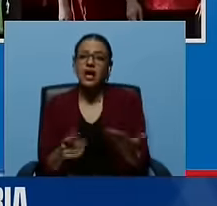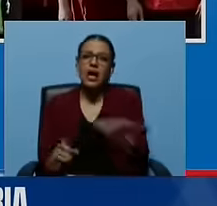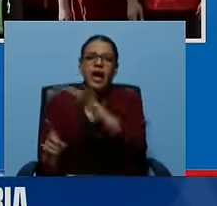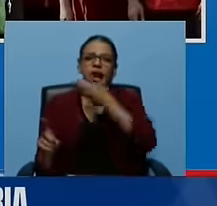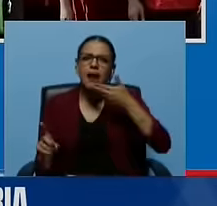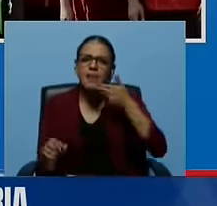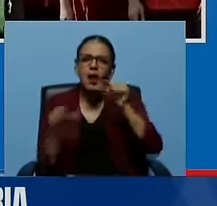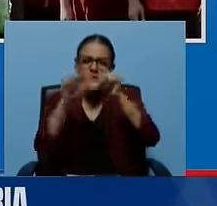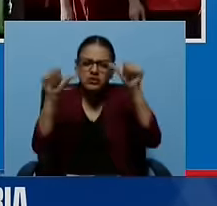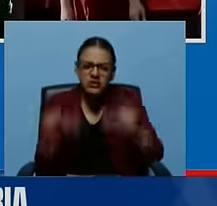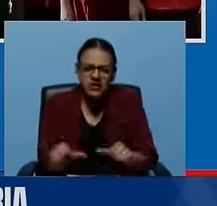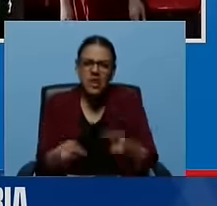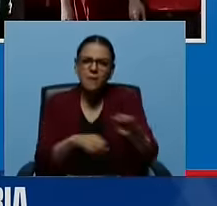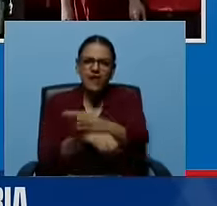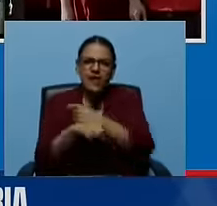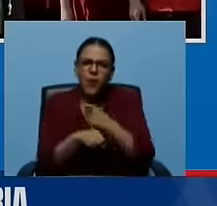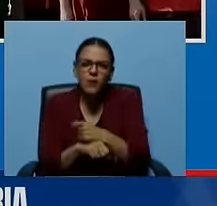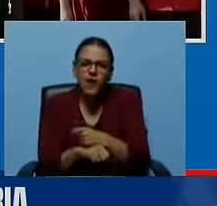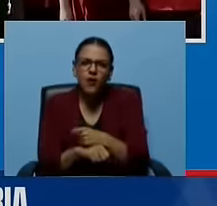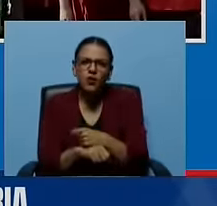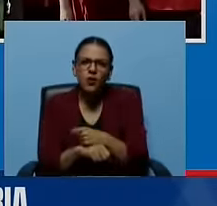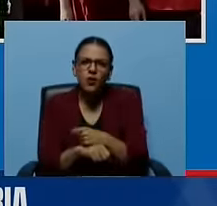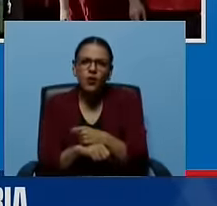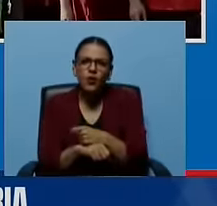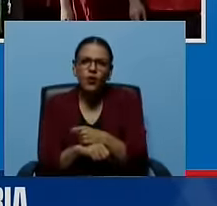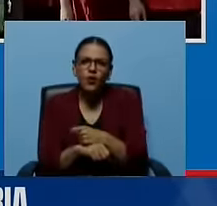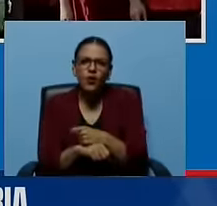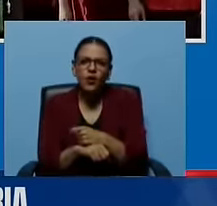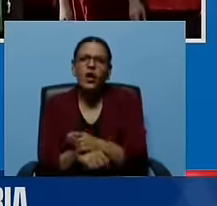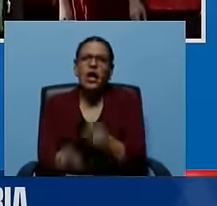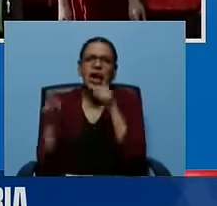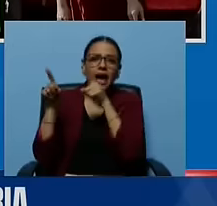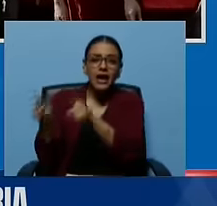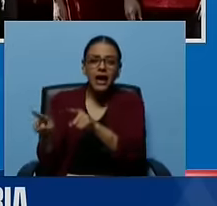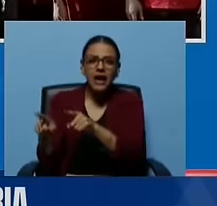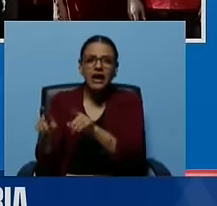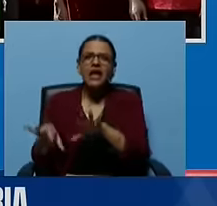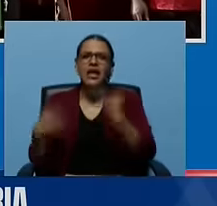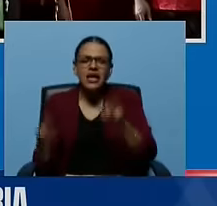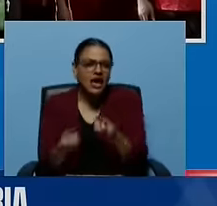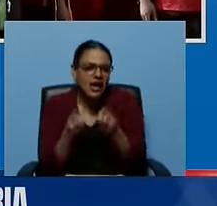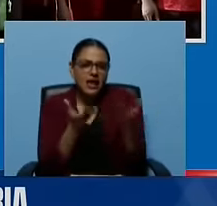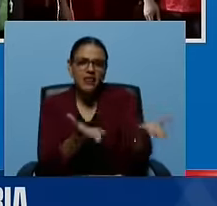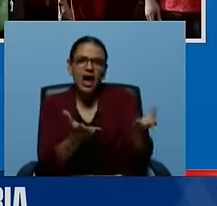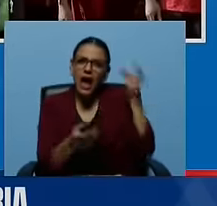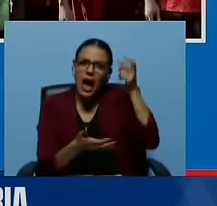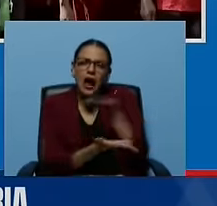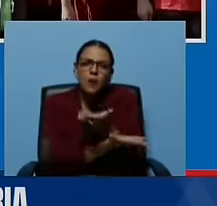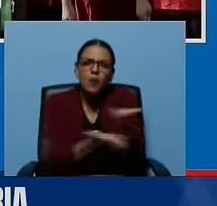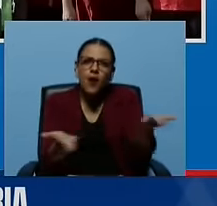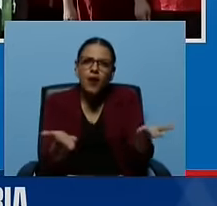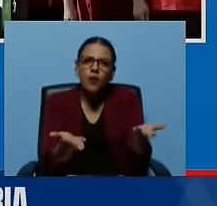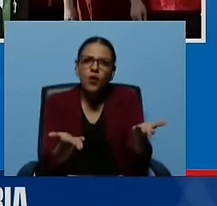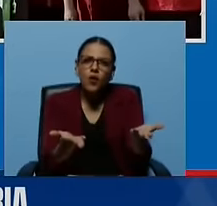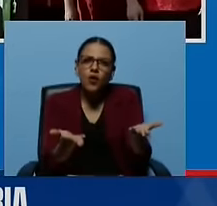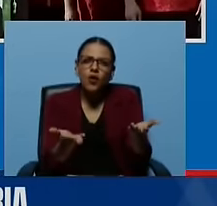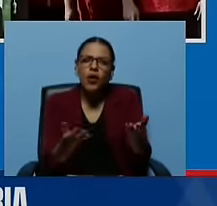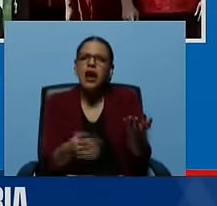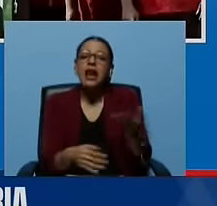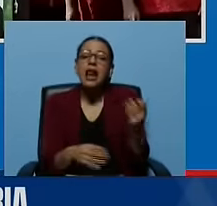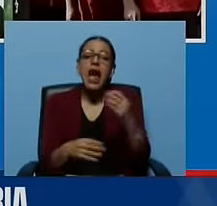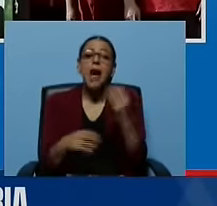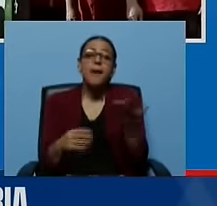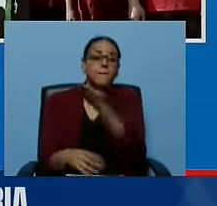mejor sistema de gobierno es aquel que le proporciona a su pueblo la